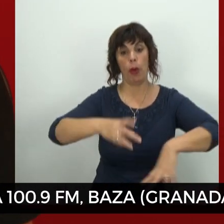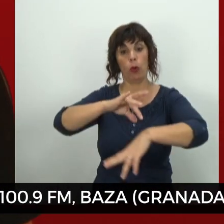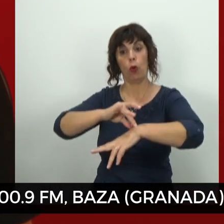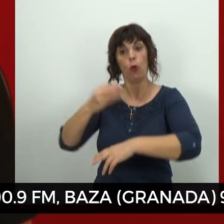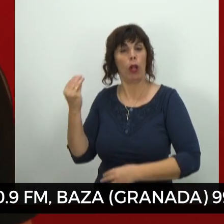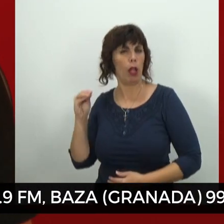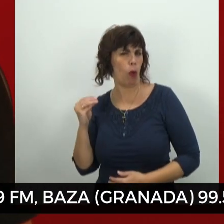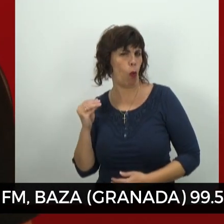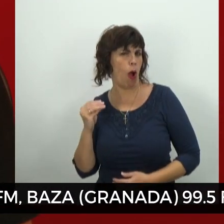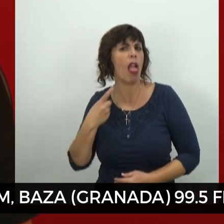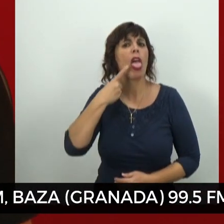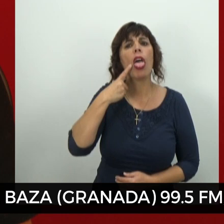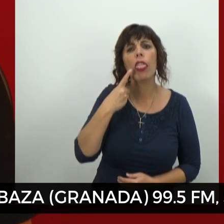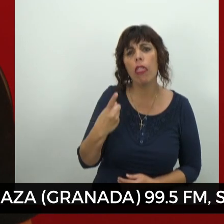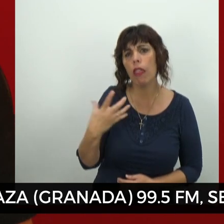comentan.